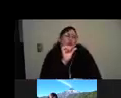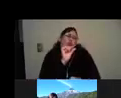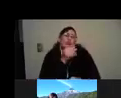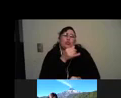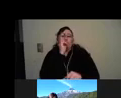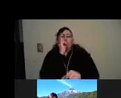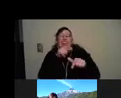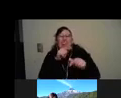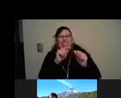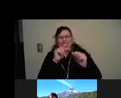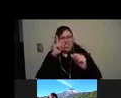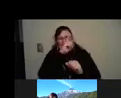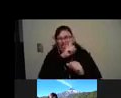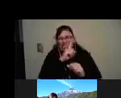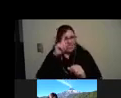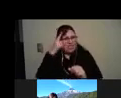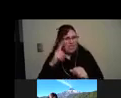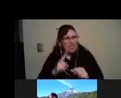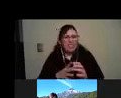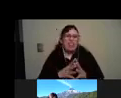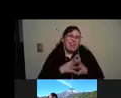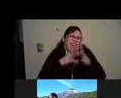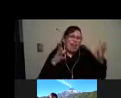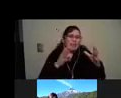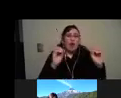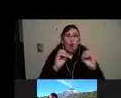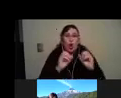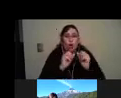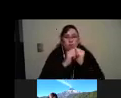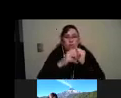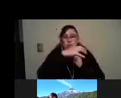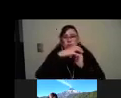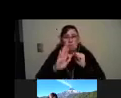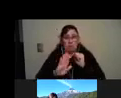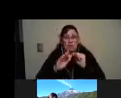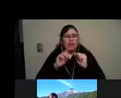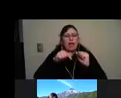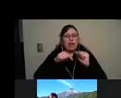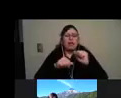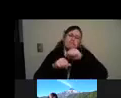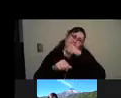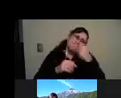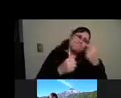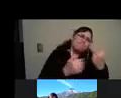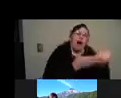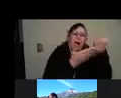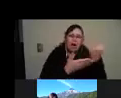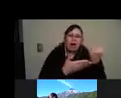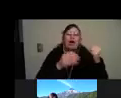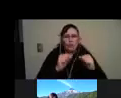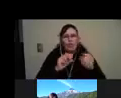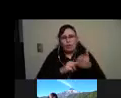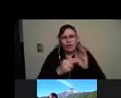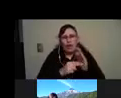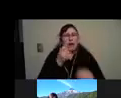¿ya? O a veces algún golpe en la cabeza, o alguna crisis epiléptica, o alguna alteración de la glucosa,